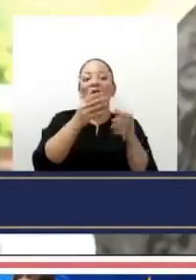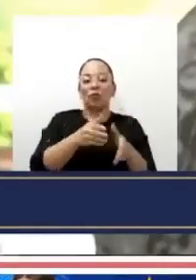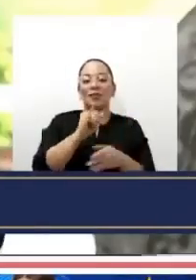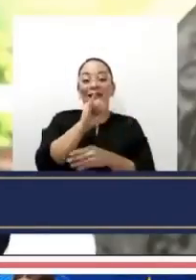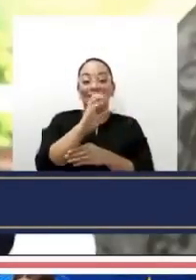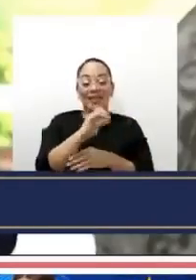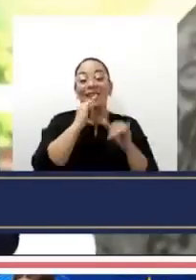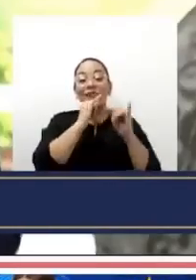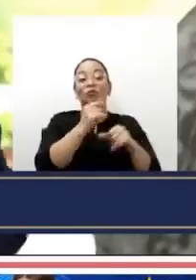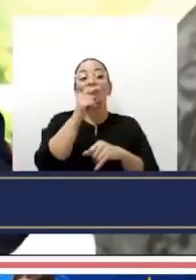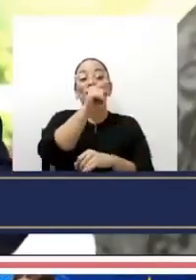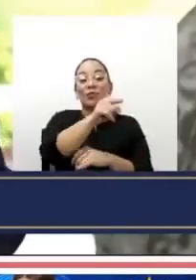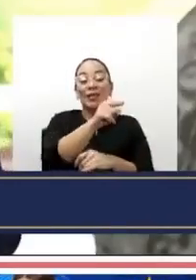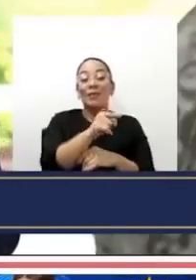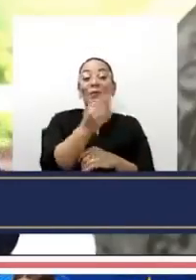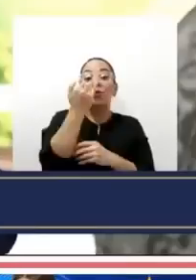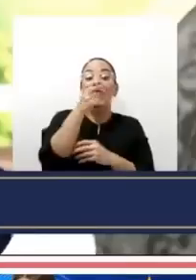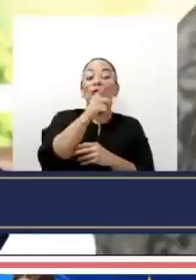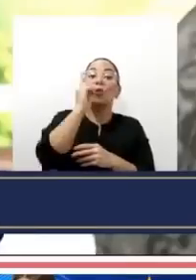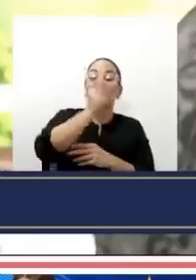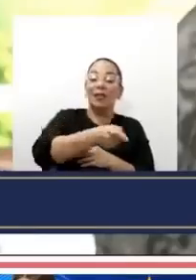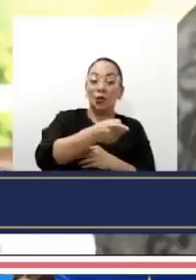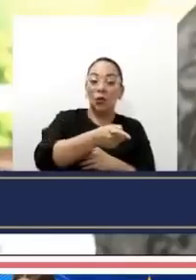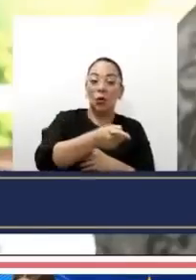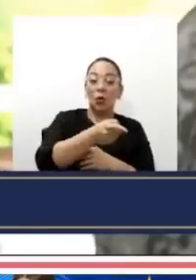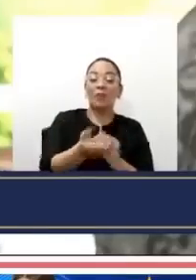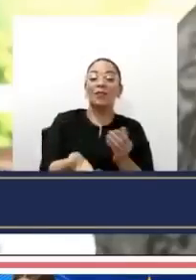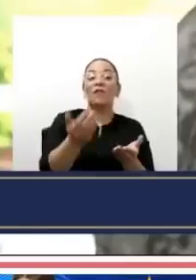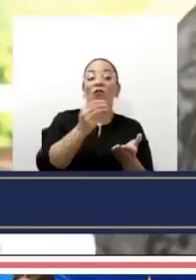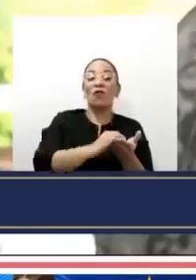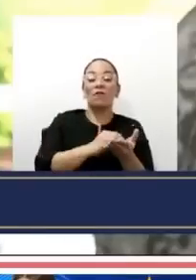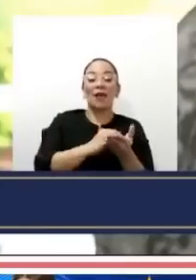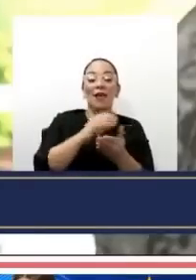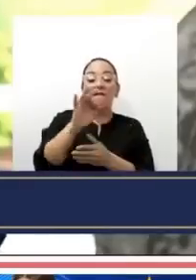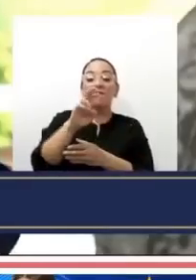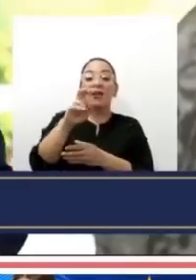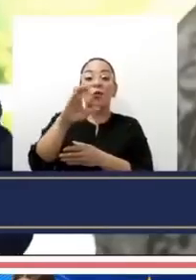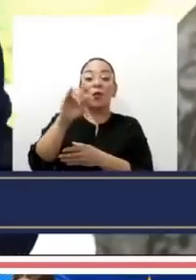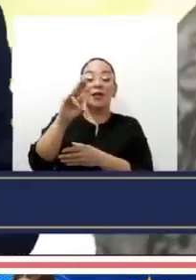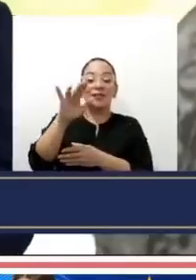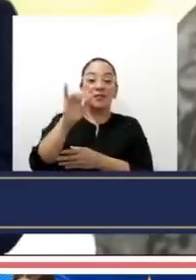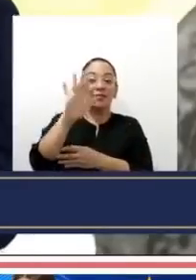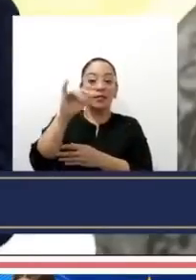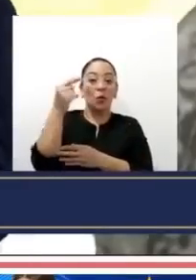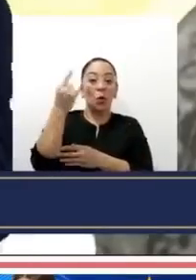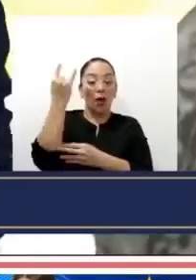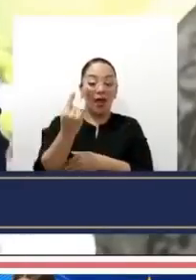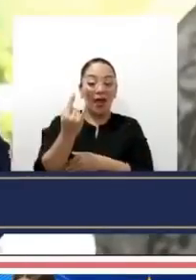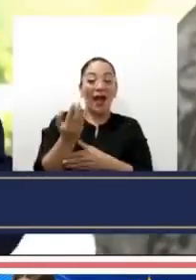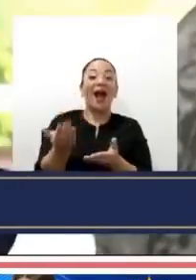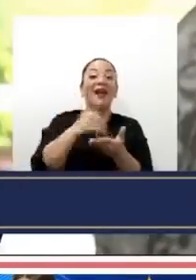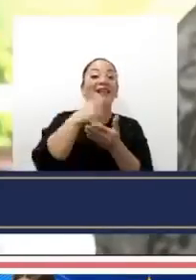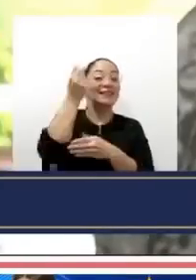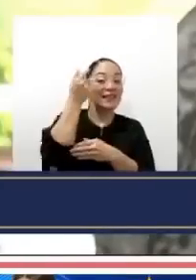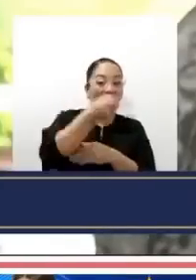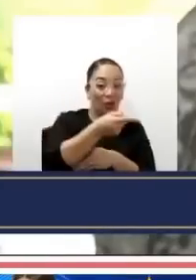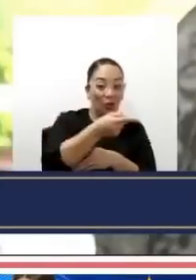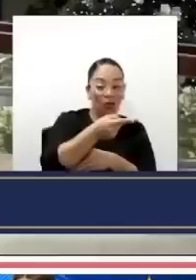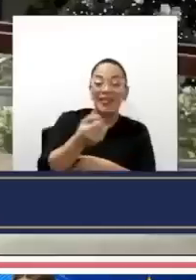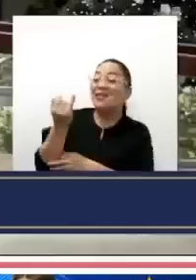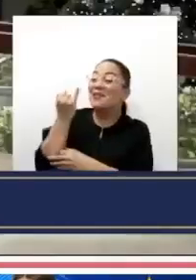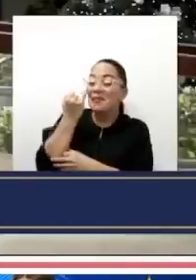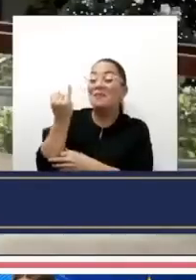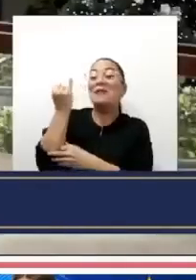lo denuncia usted porque usted ordenó devolver las frecuencias de 5G al Estado. Imagínese,